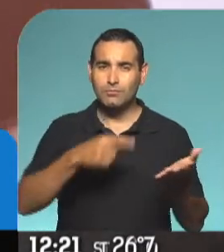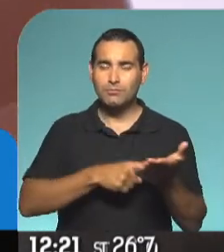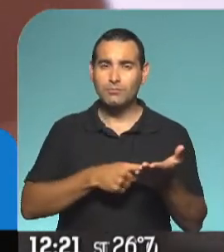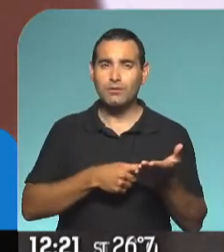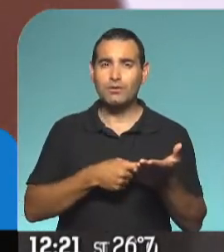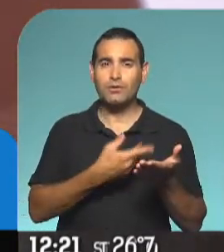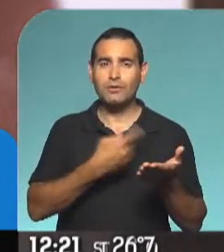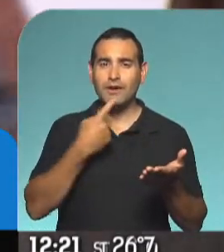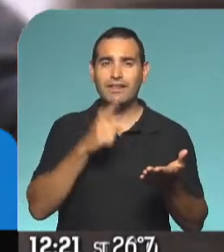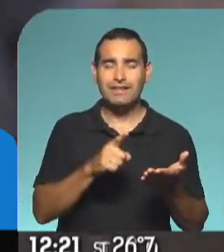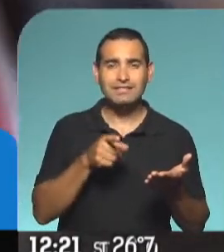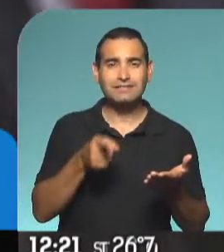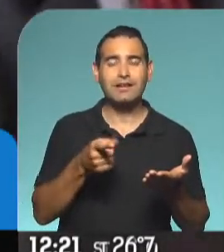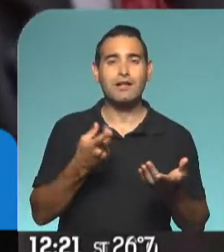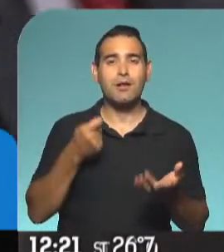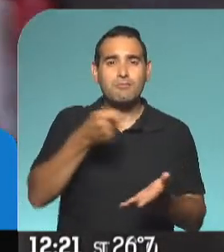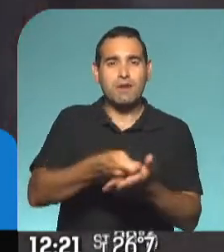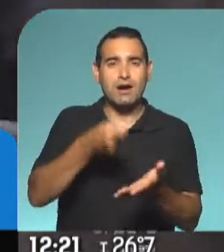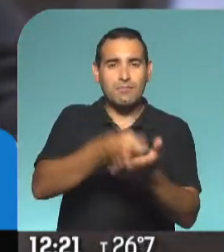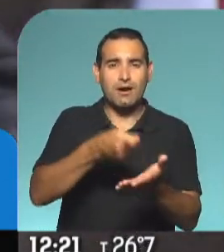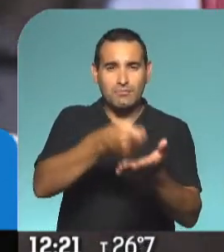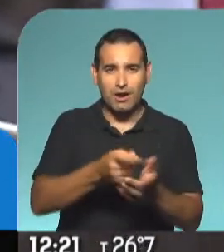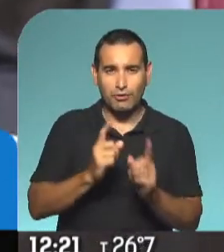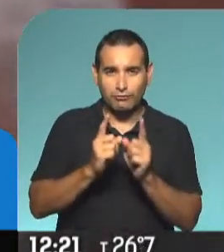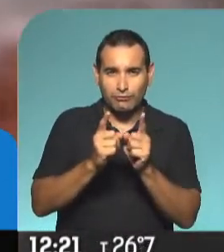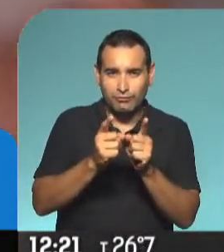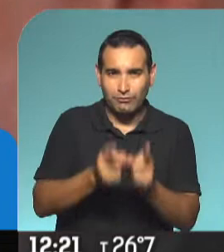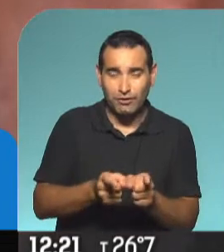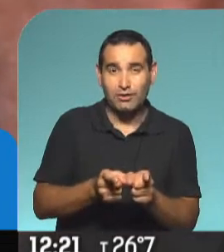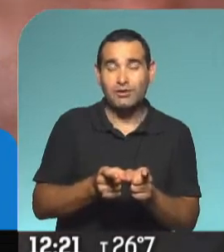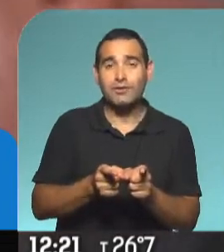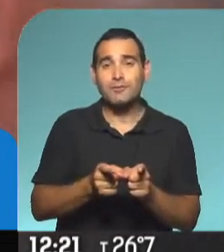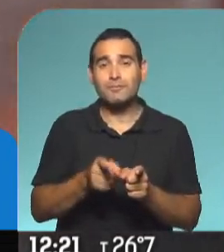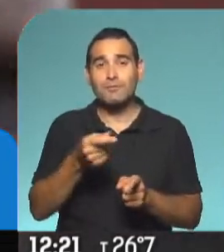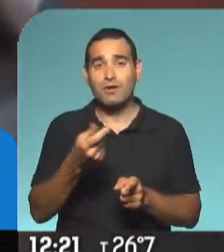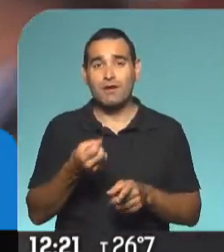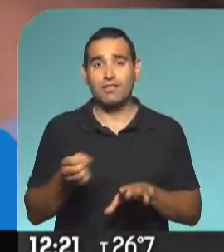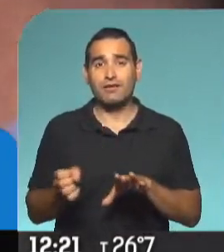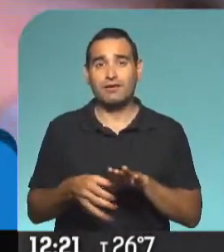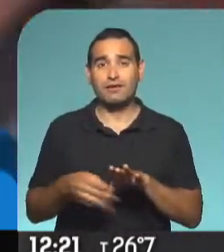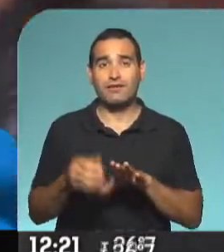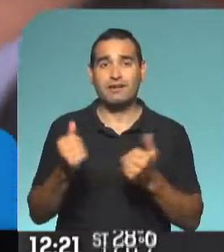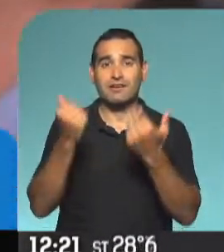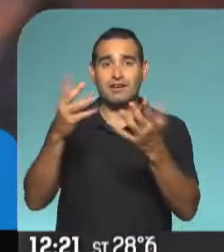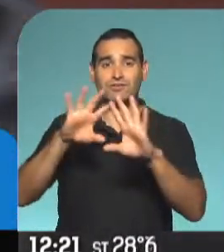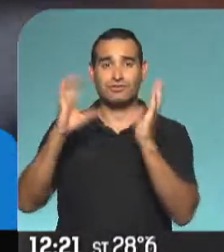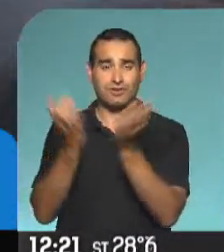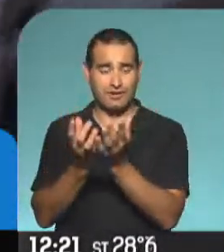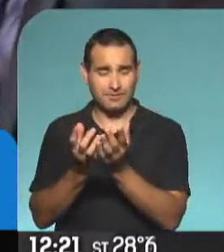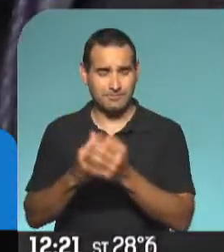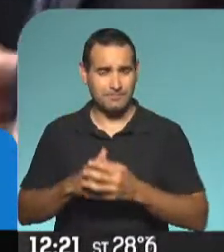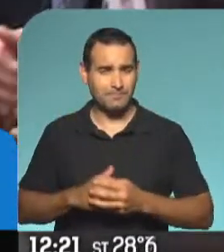disminuir las tensiones en la balanza de pago, incrementando las reservas internacionales. O sea, Dijo